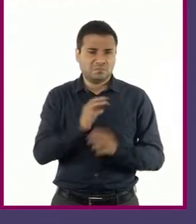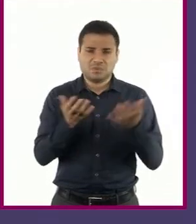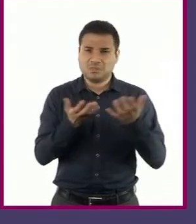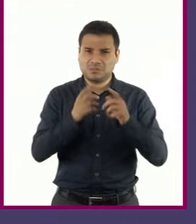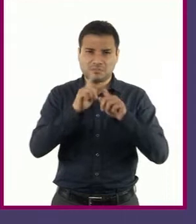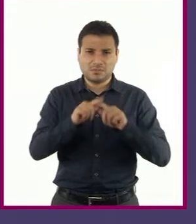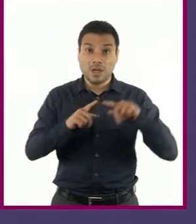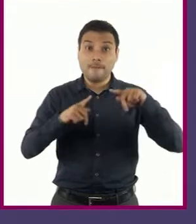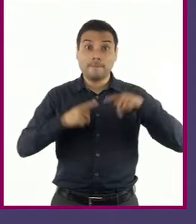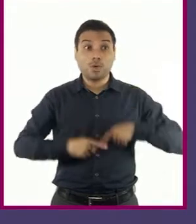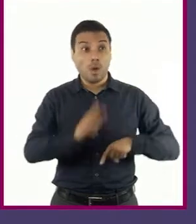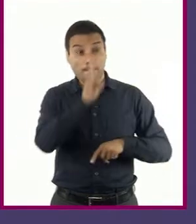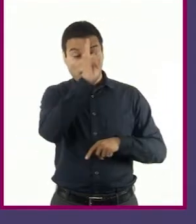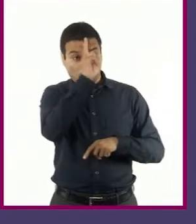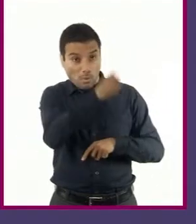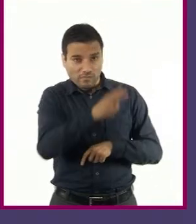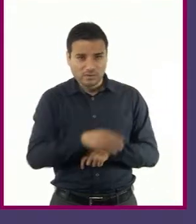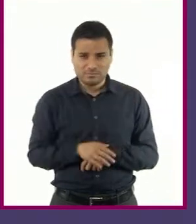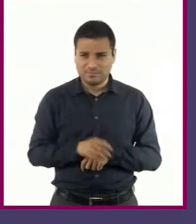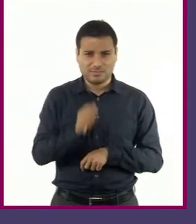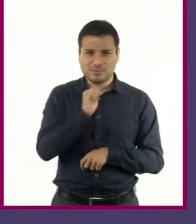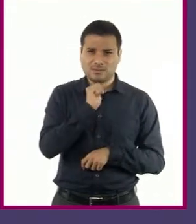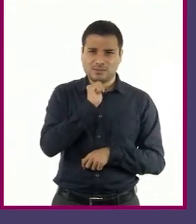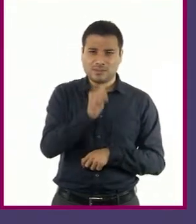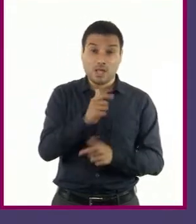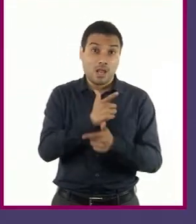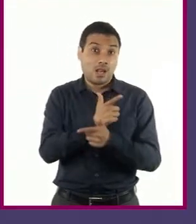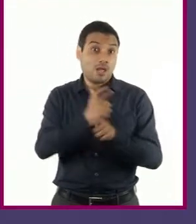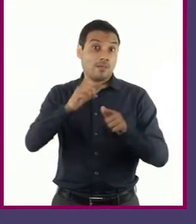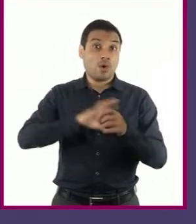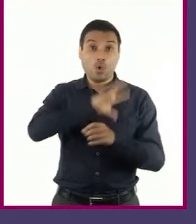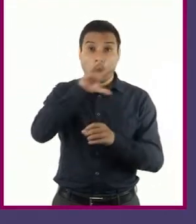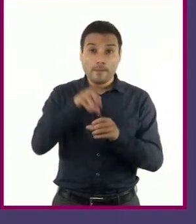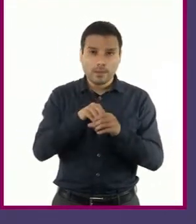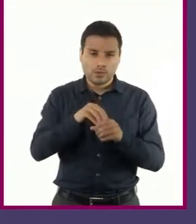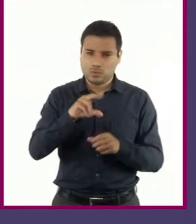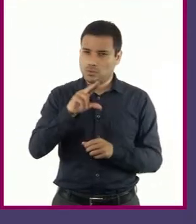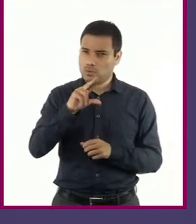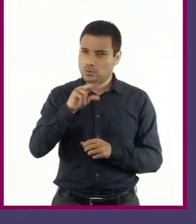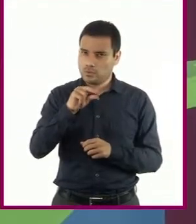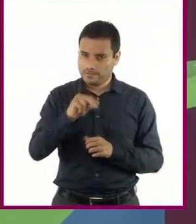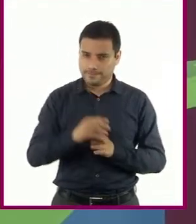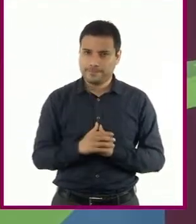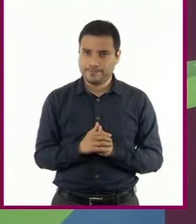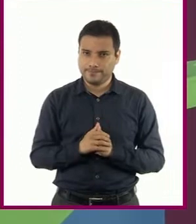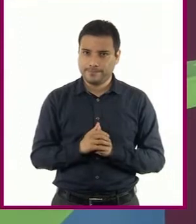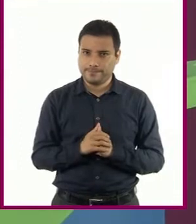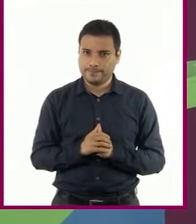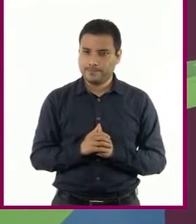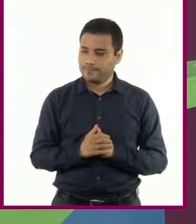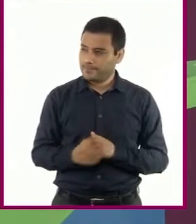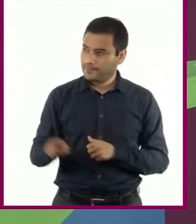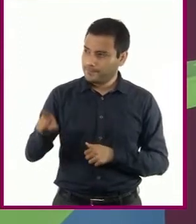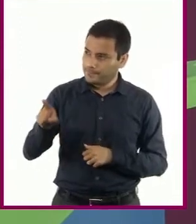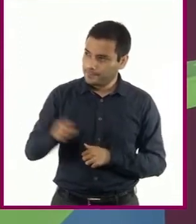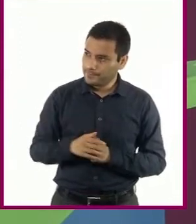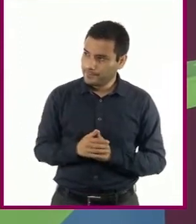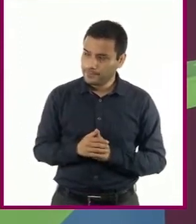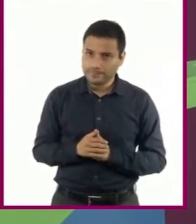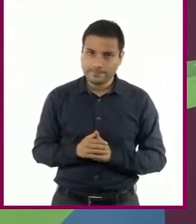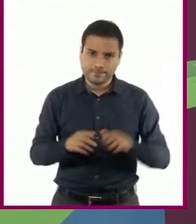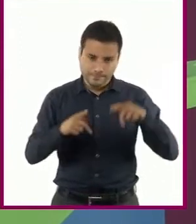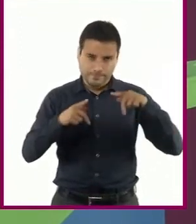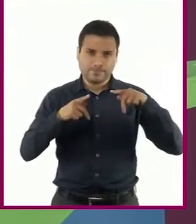se lo impida. No se trata de una libertad absoluta o ilimitada. La libertad de cada ciudadana